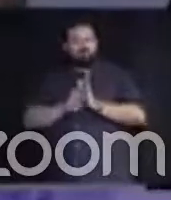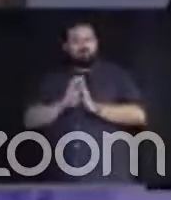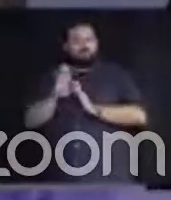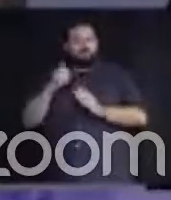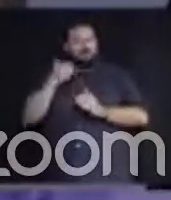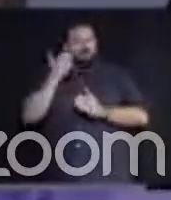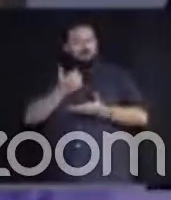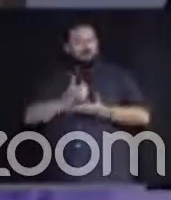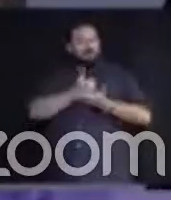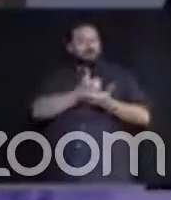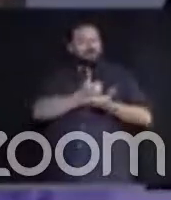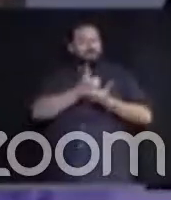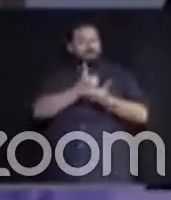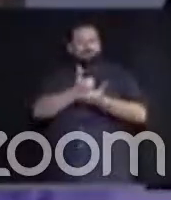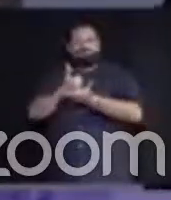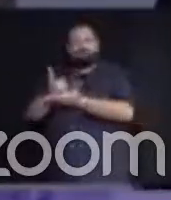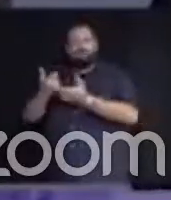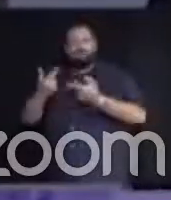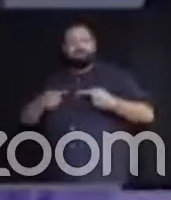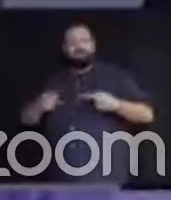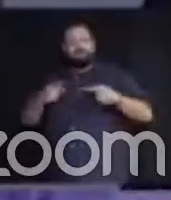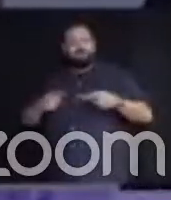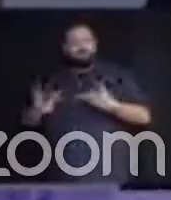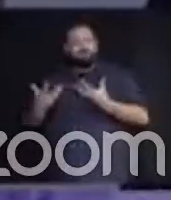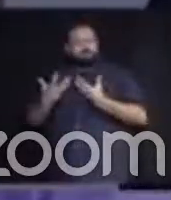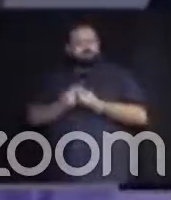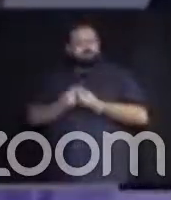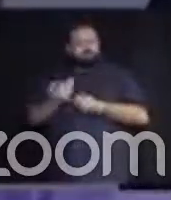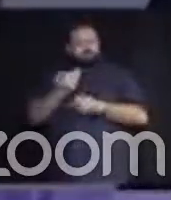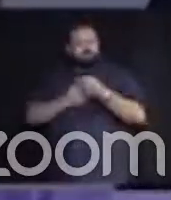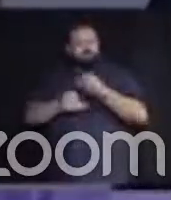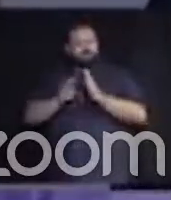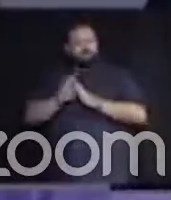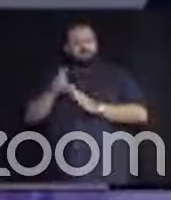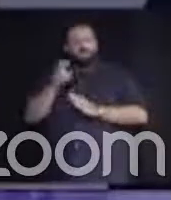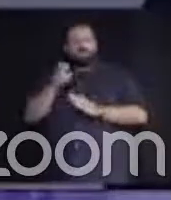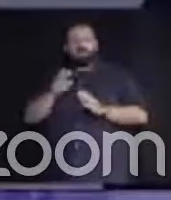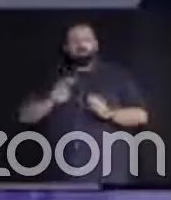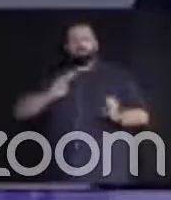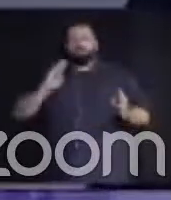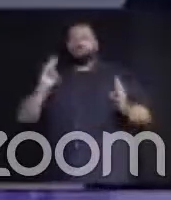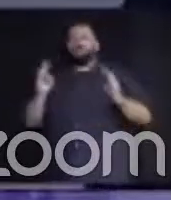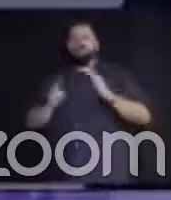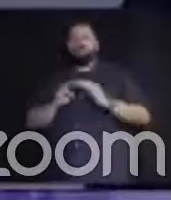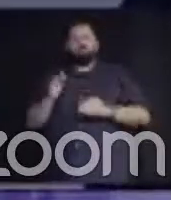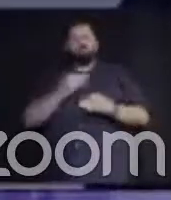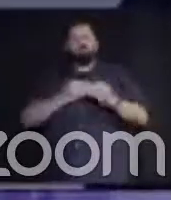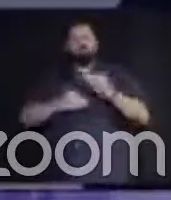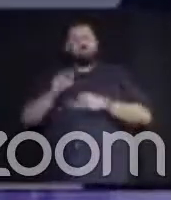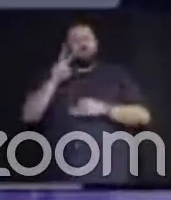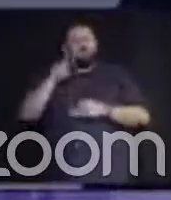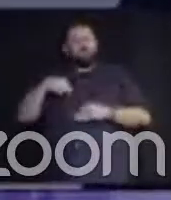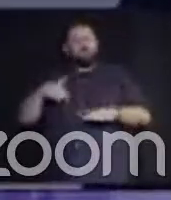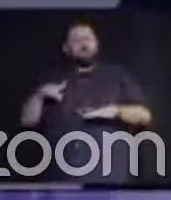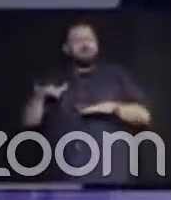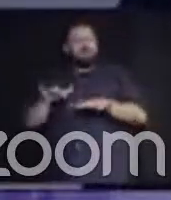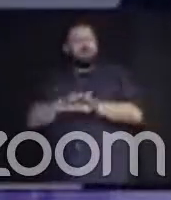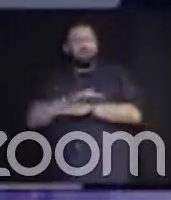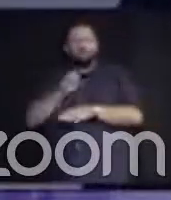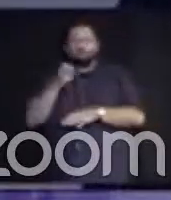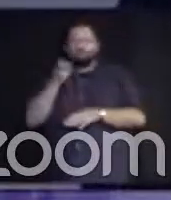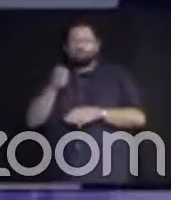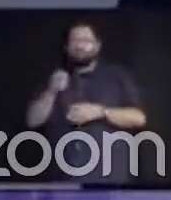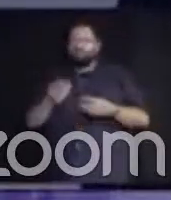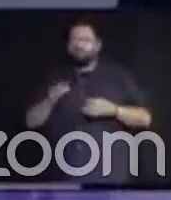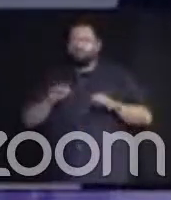empecé a ayudar a otros crecer junto conmigo, mi mundo por completo cambió. Es